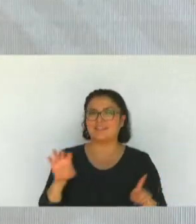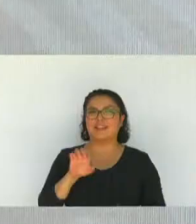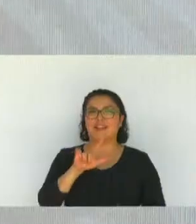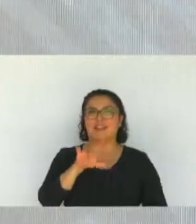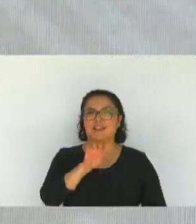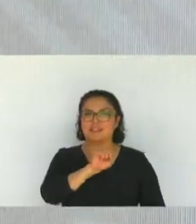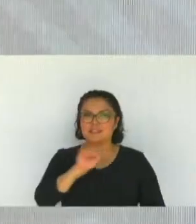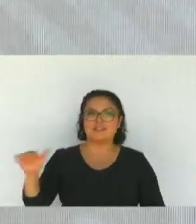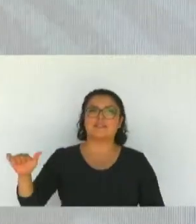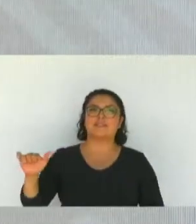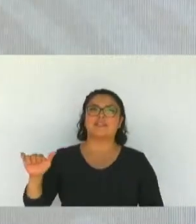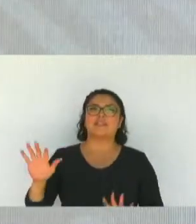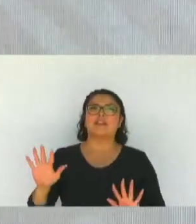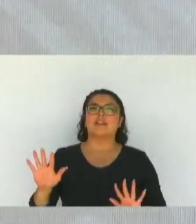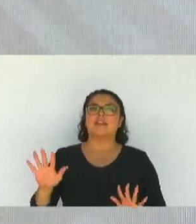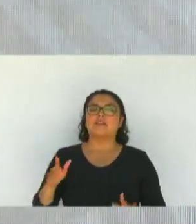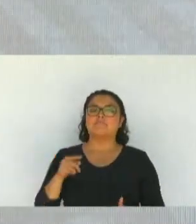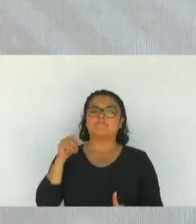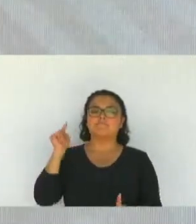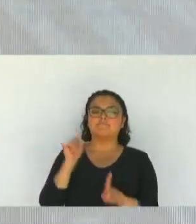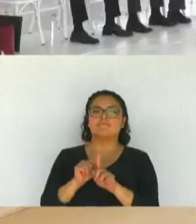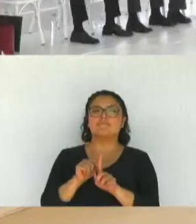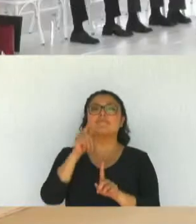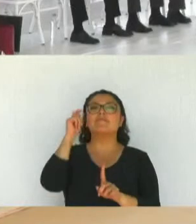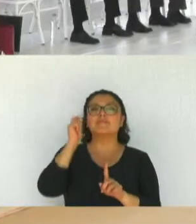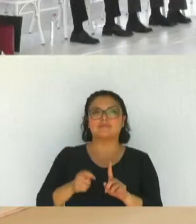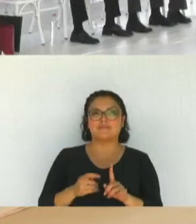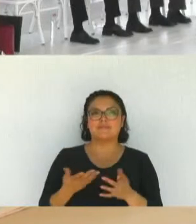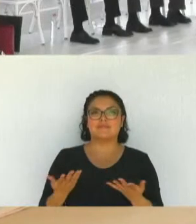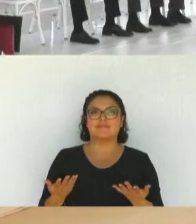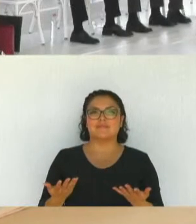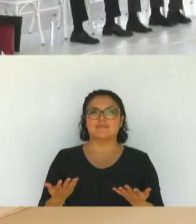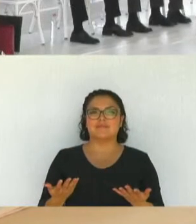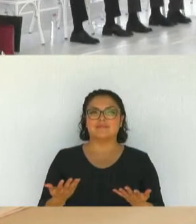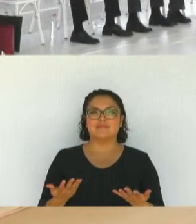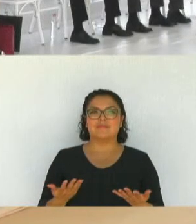grandes lecciones de la pandemia es que ningún